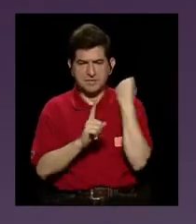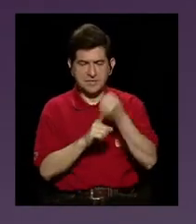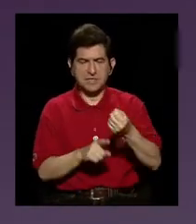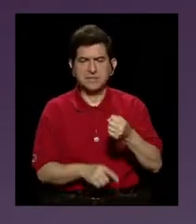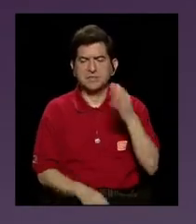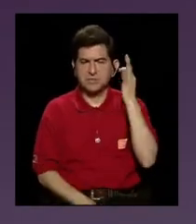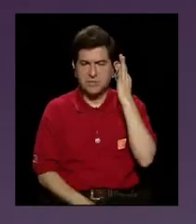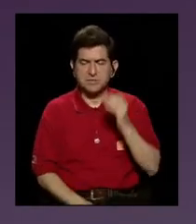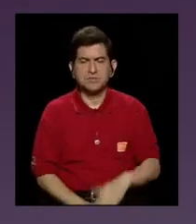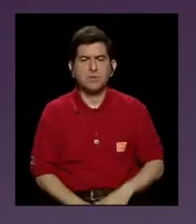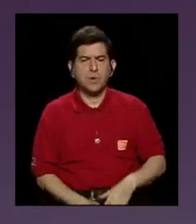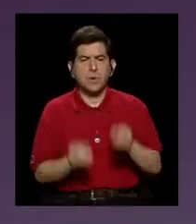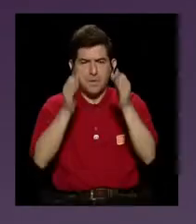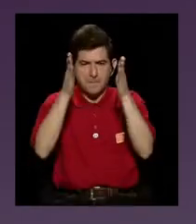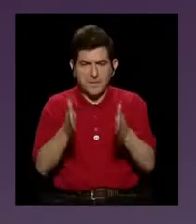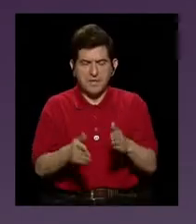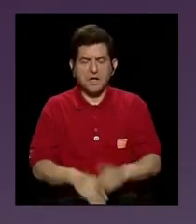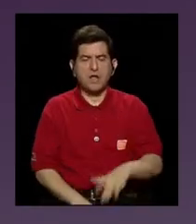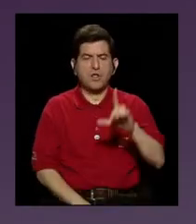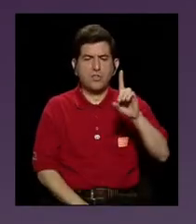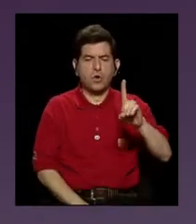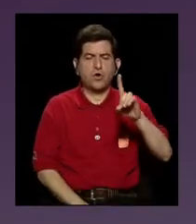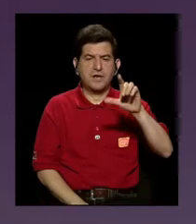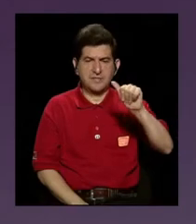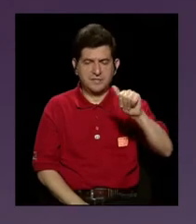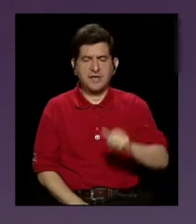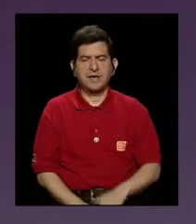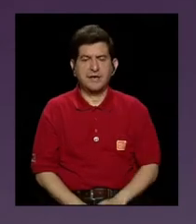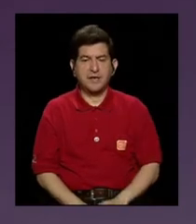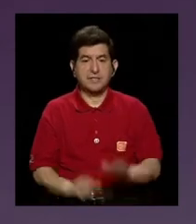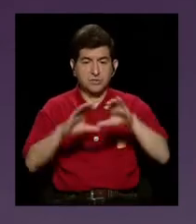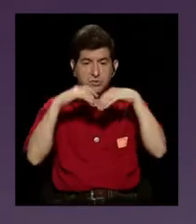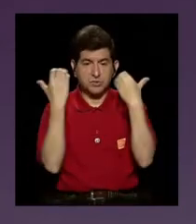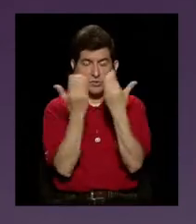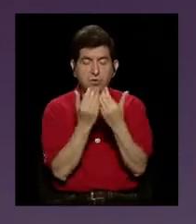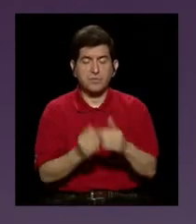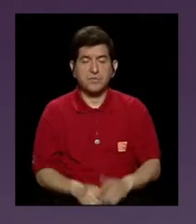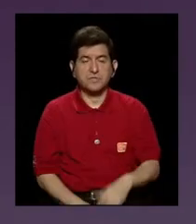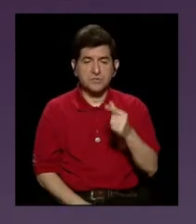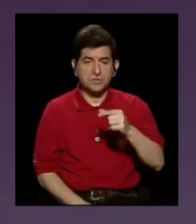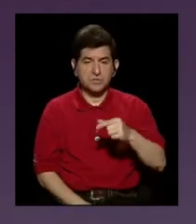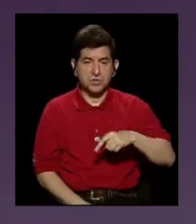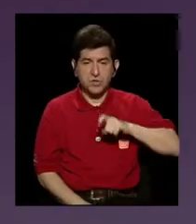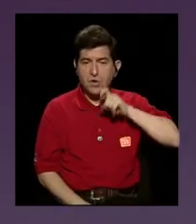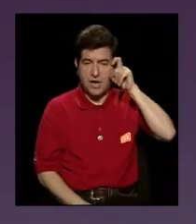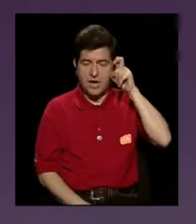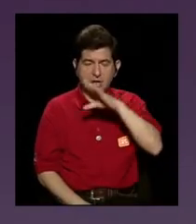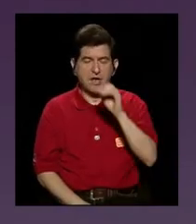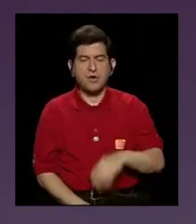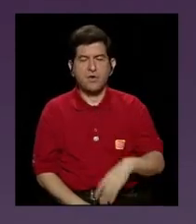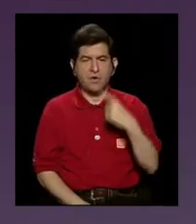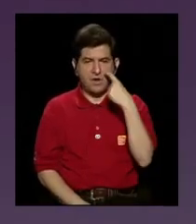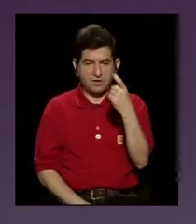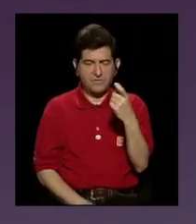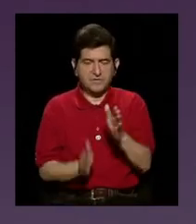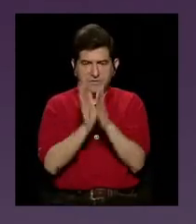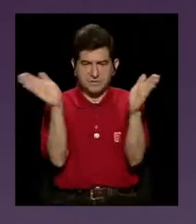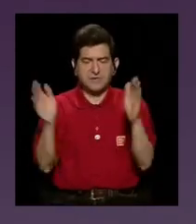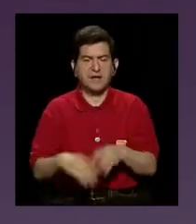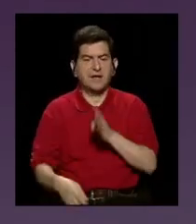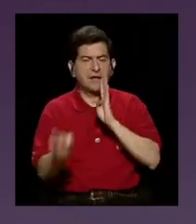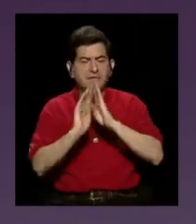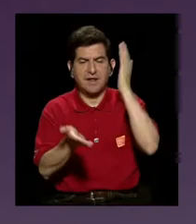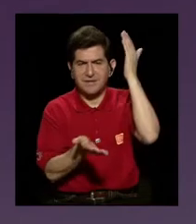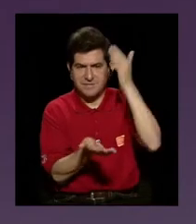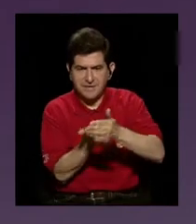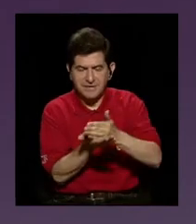la Condición de la Mujer, la magistrada Doris Arias, que coordina la Comisión de Género, y la fiscala general, haciendo